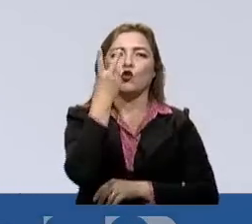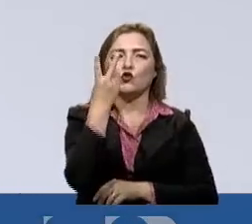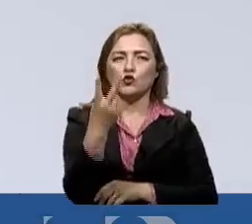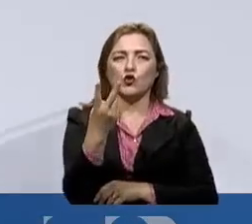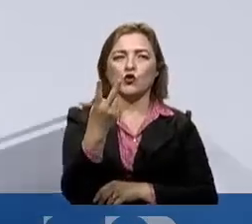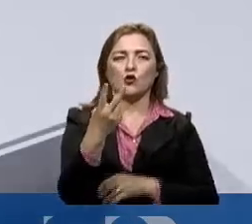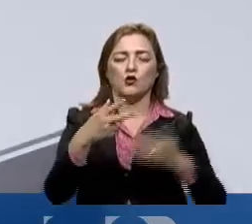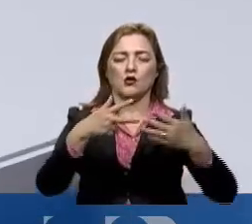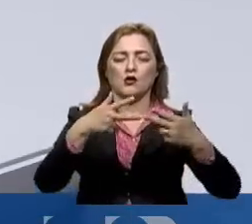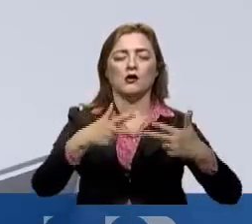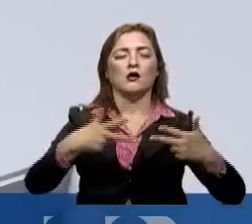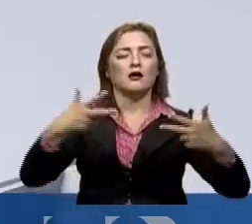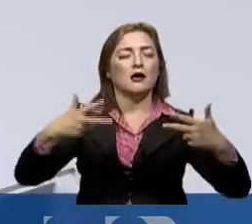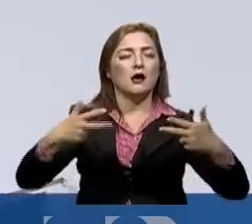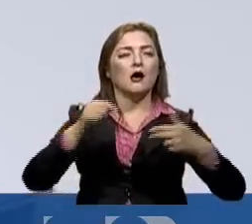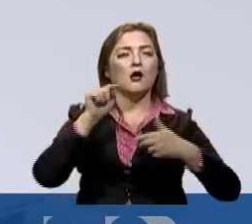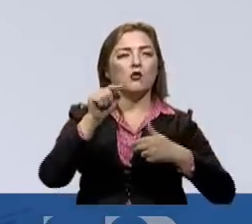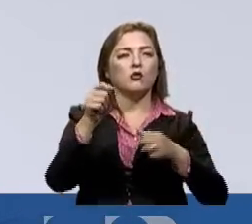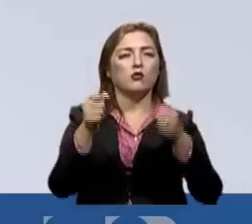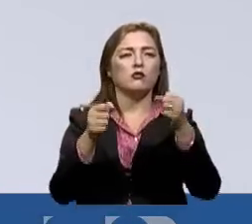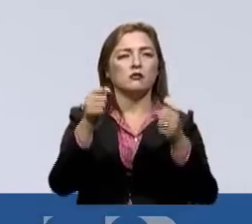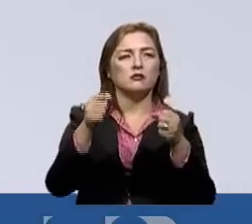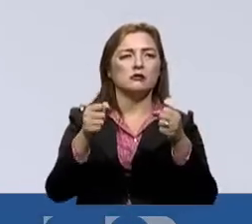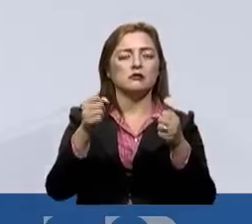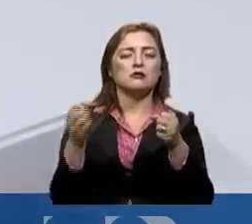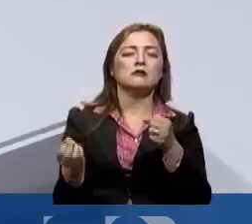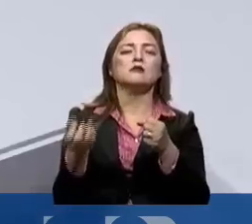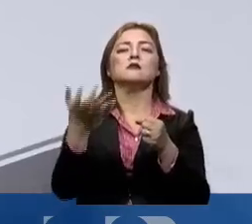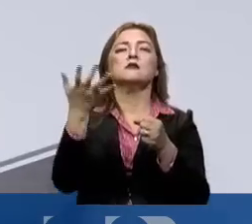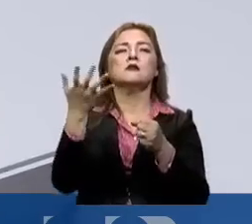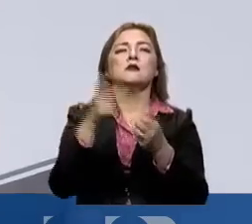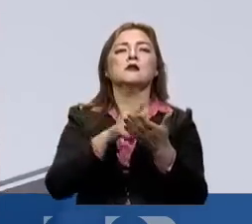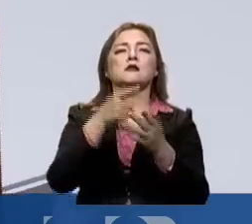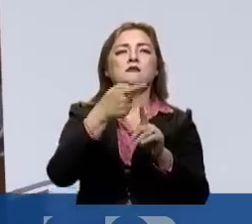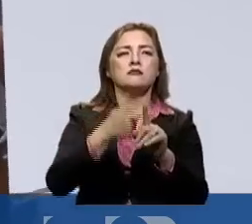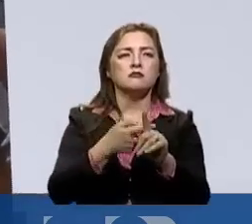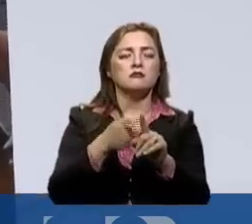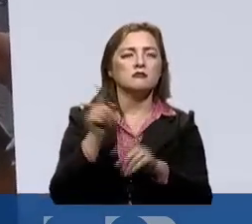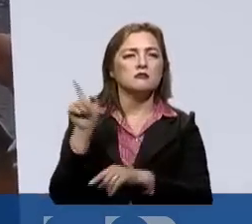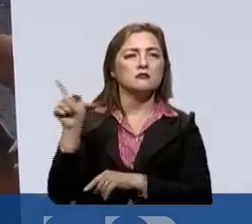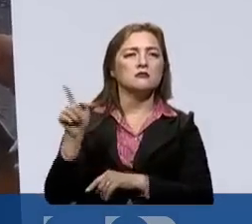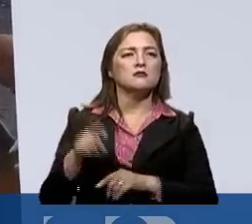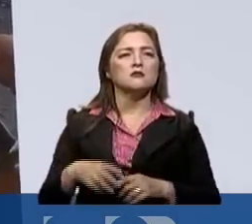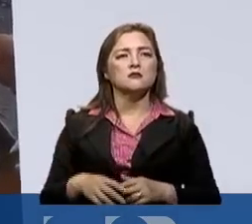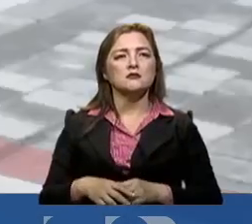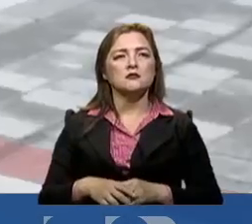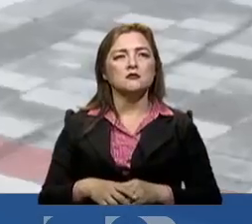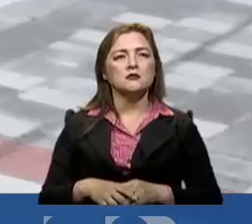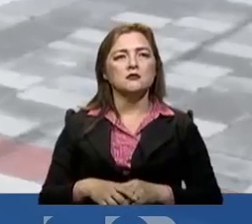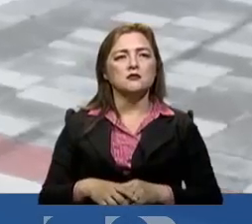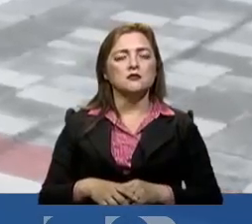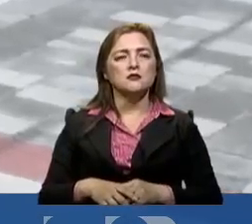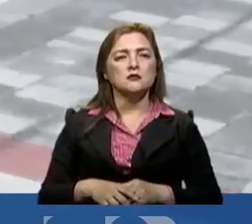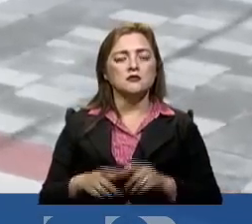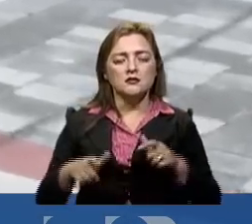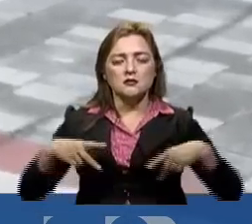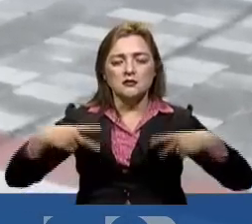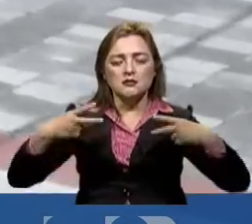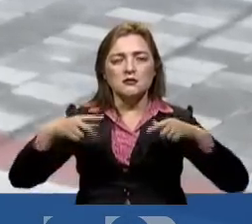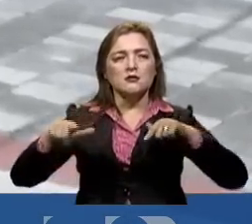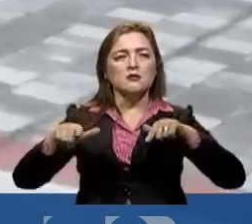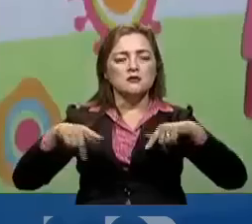una chequera y un vehículo blanco alquilado fueron las evidencias encontradas en el poder de los asaltantes. Los moradores del